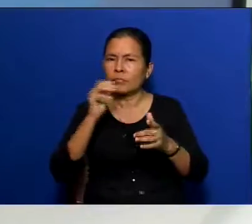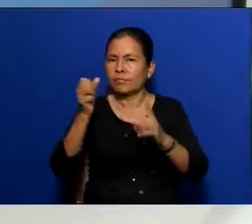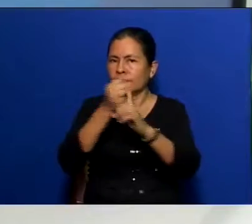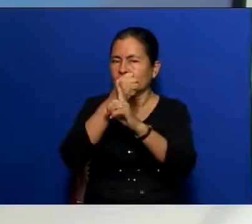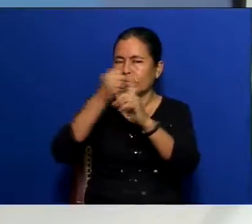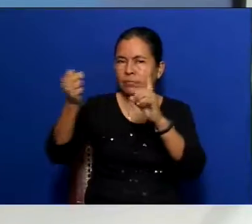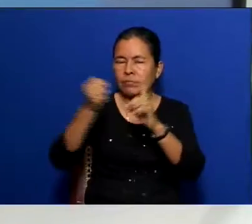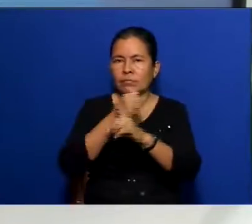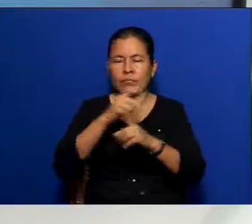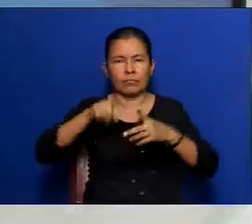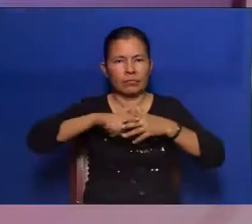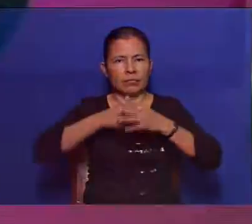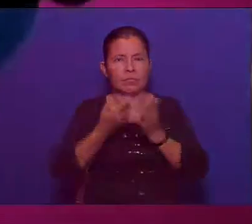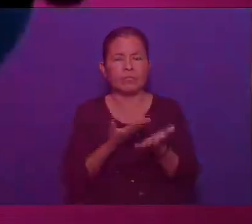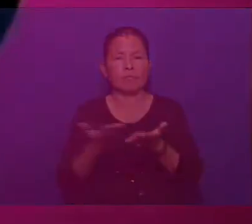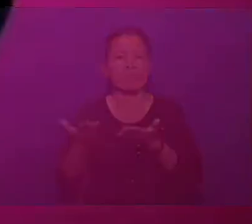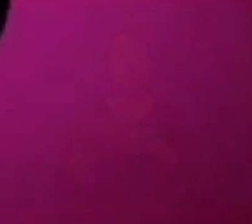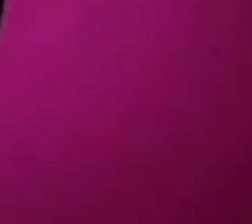Iniciamos.